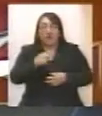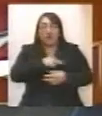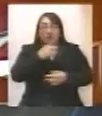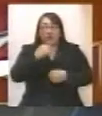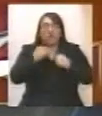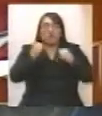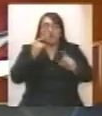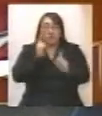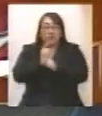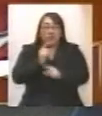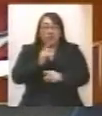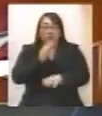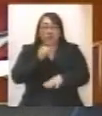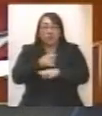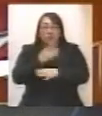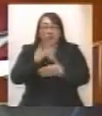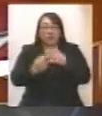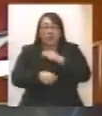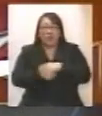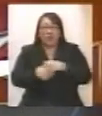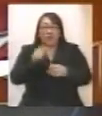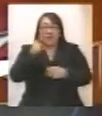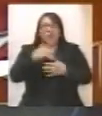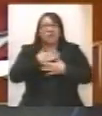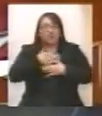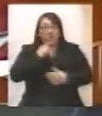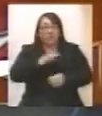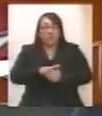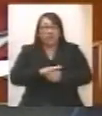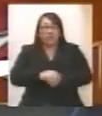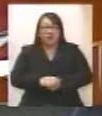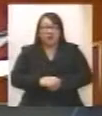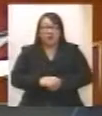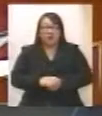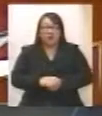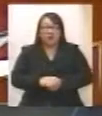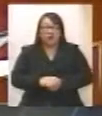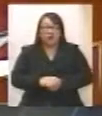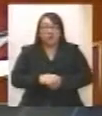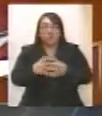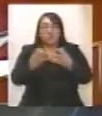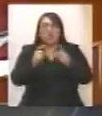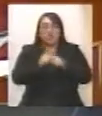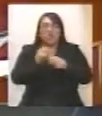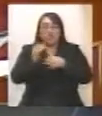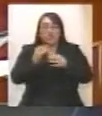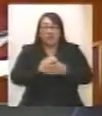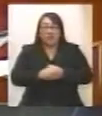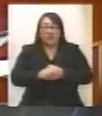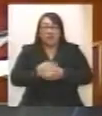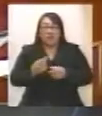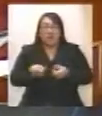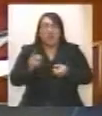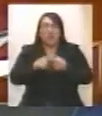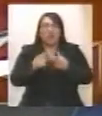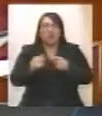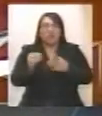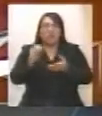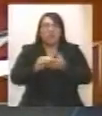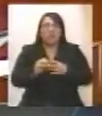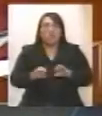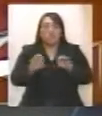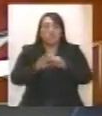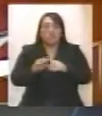la lucha frontal contra la corrupción. Ese es mi compromiso. Quiero también señalar que aun cuando hemos puesto nuestro